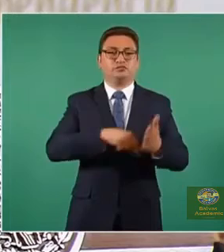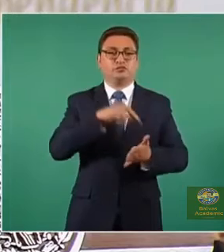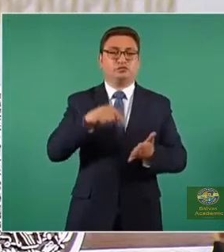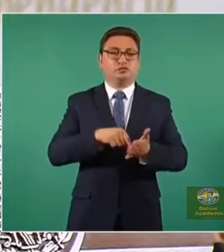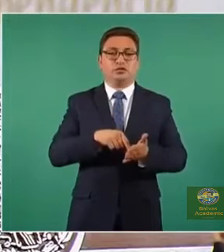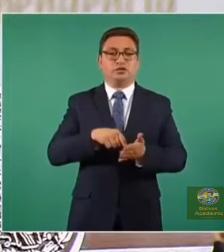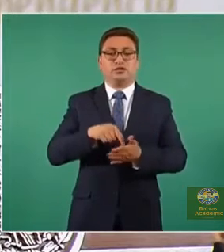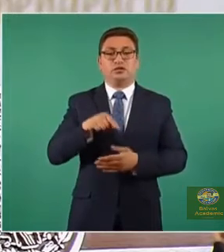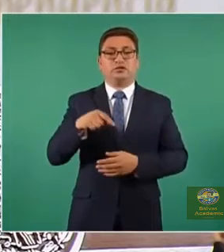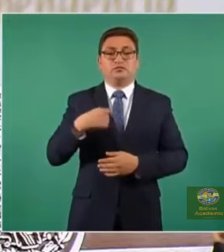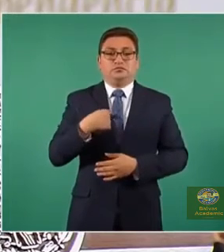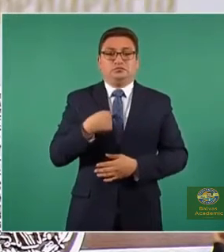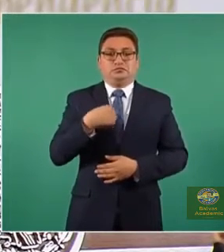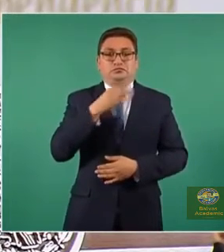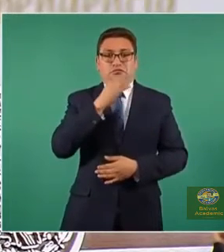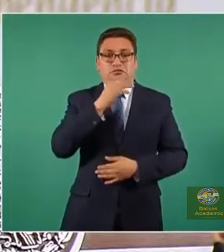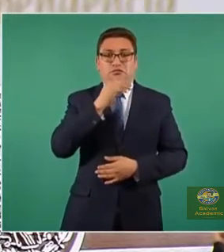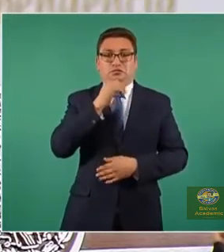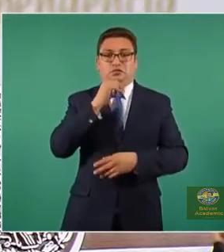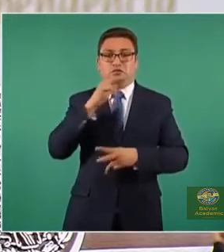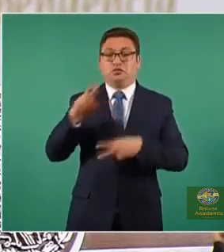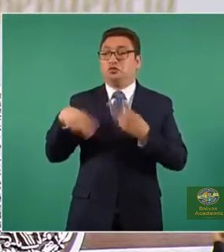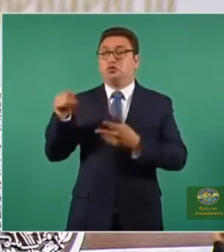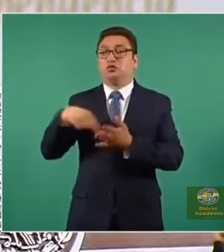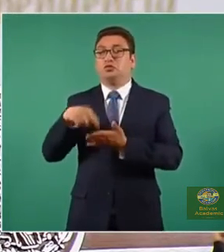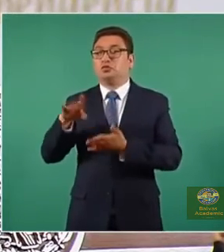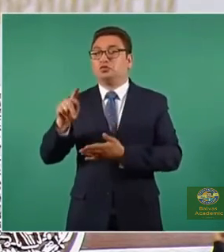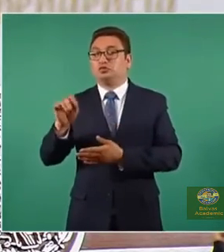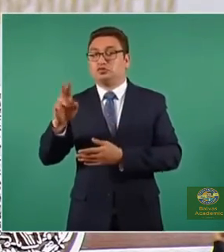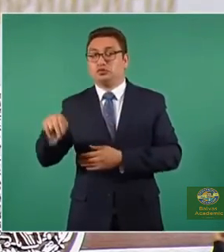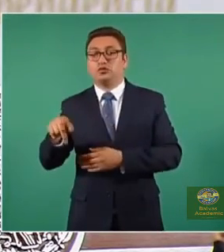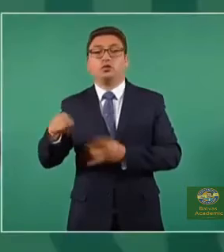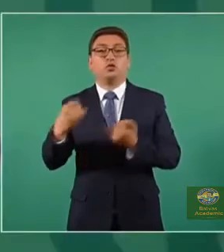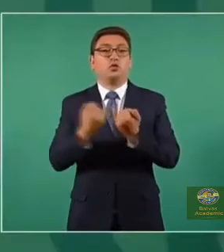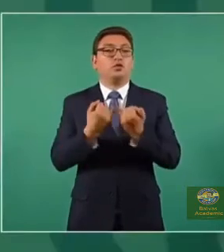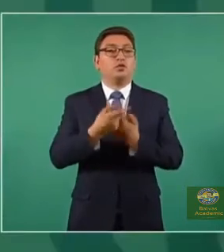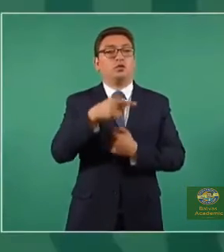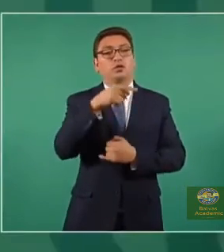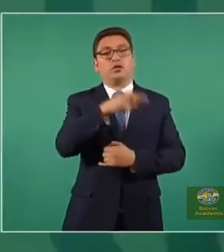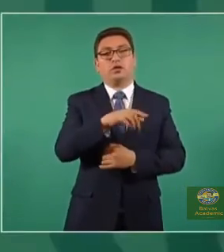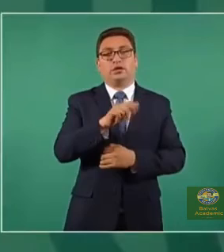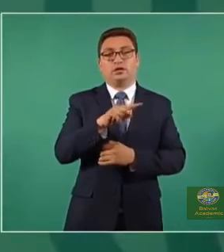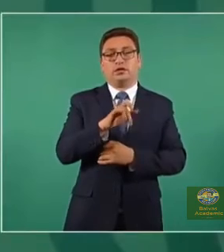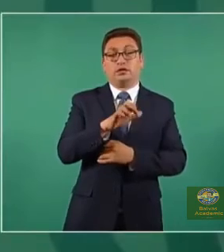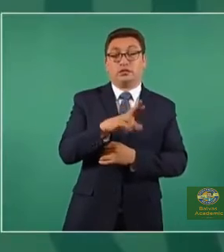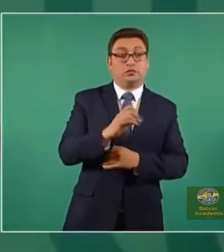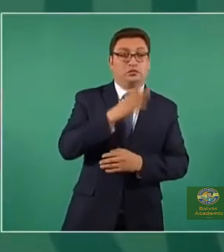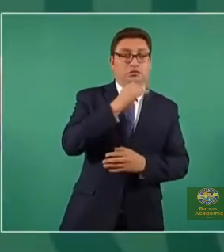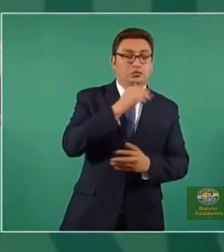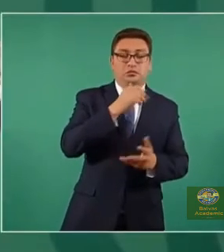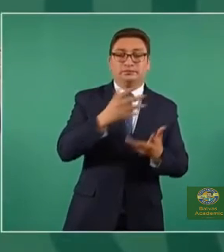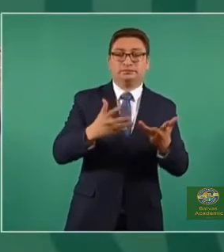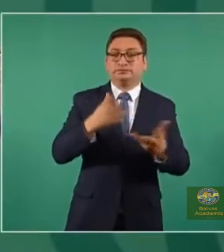no podía yo ni ir a la Boston ni con Álvaro, y en